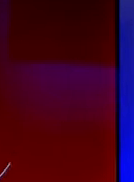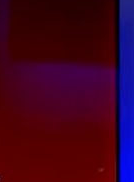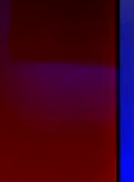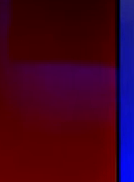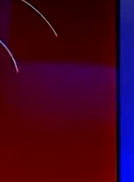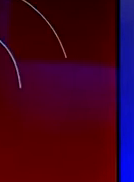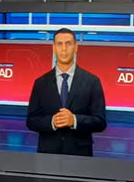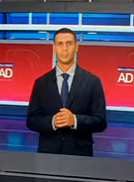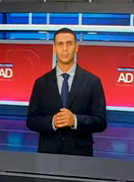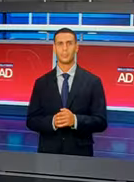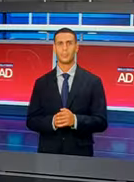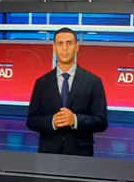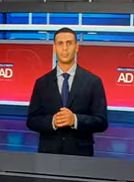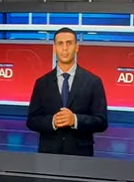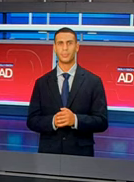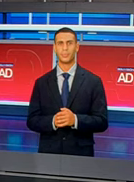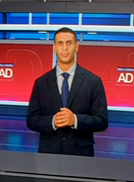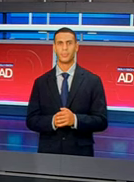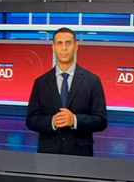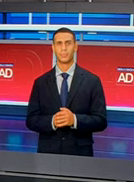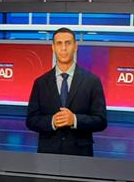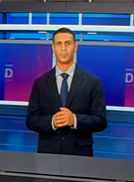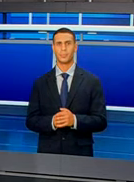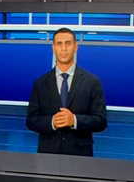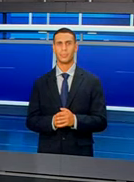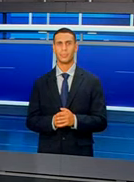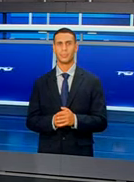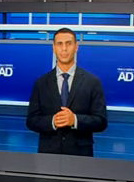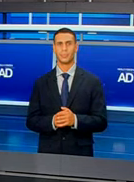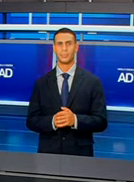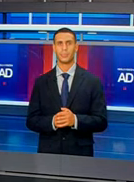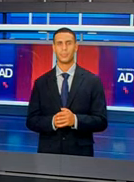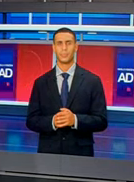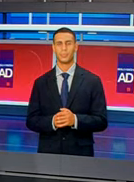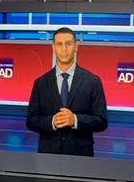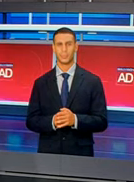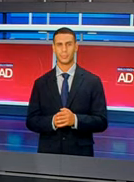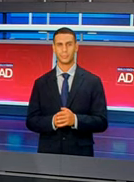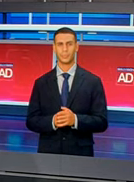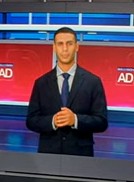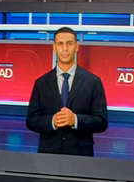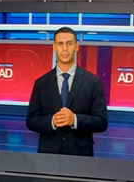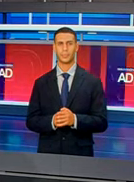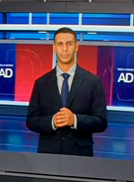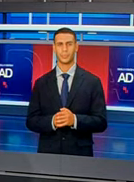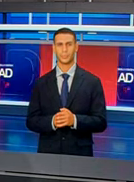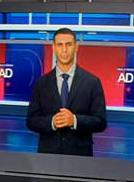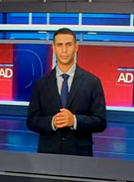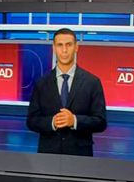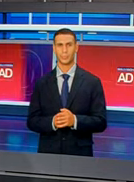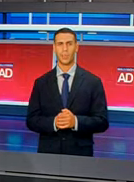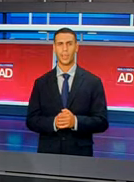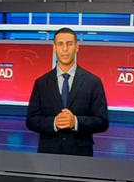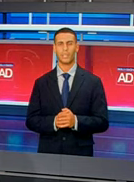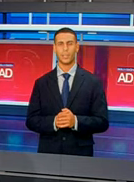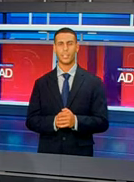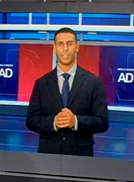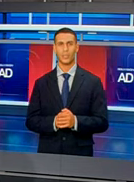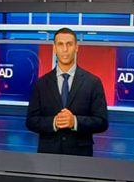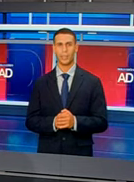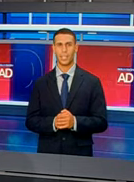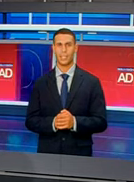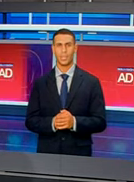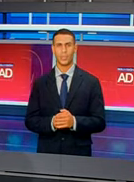sociedad porque realmente imagínate prevenir identificar el cáncer con anterioridad un equipo de